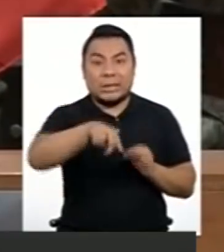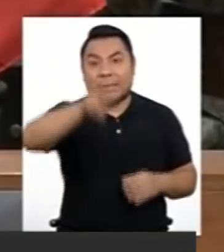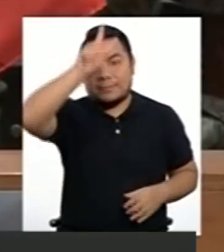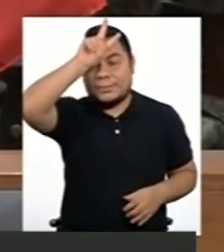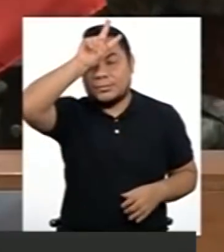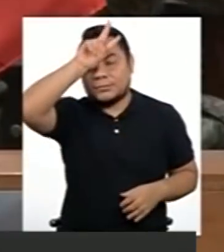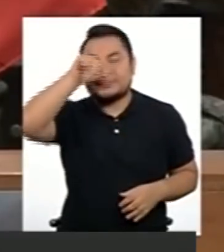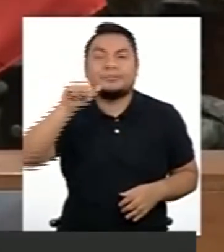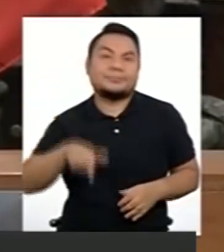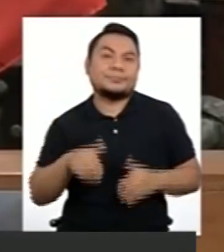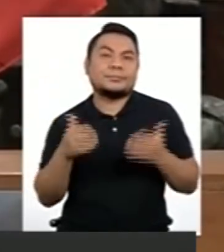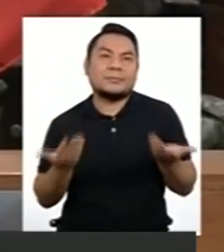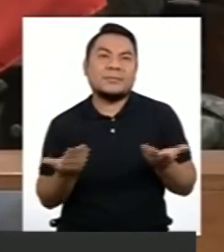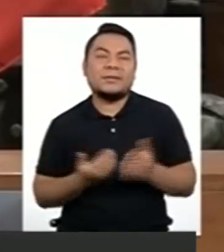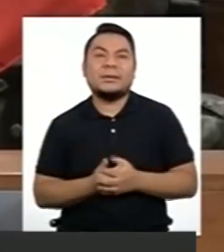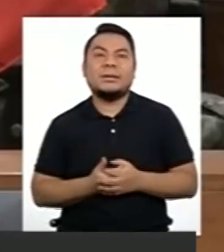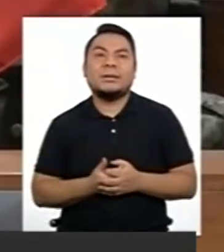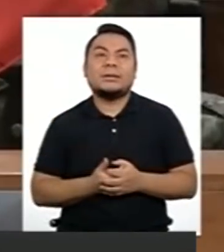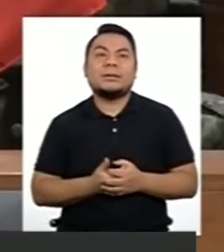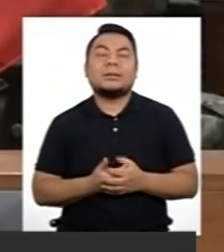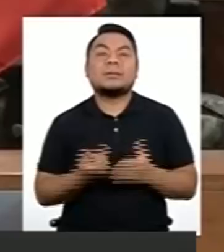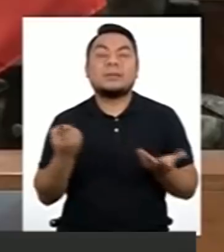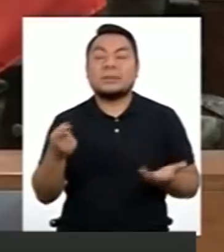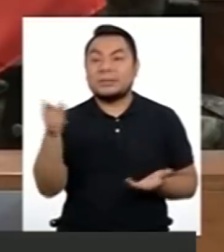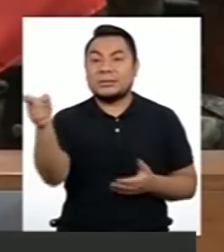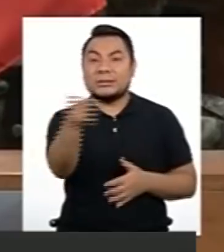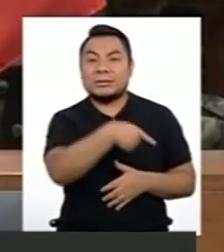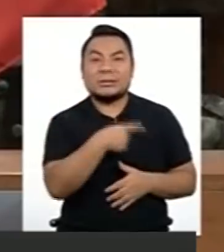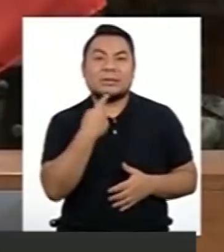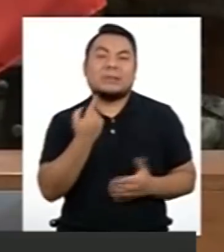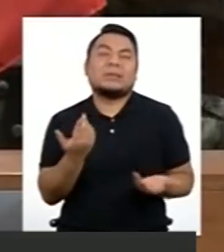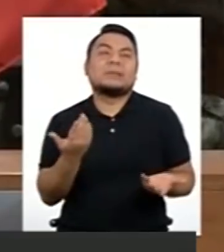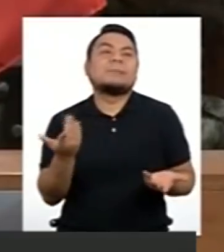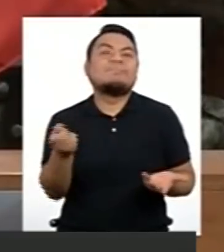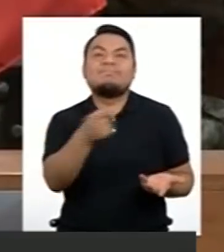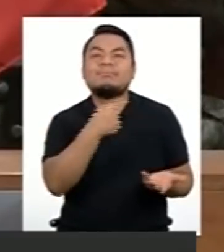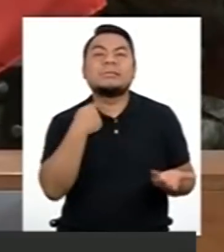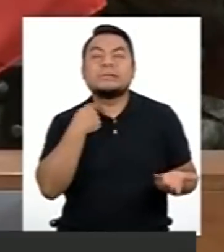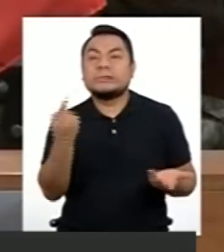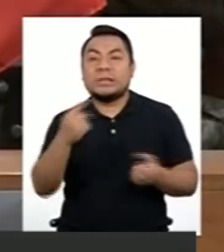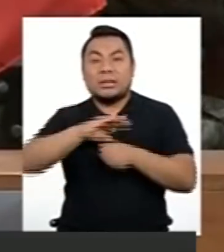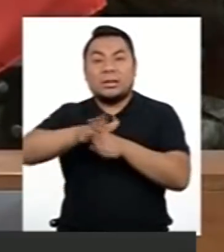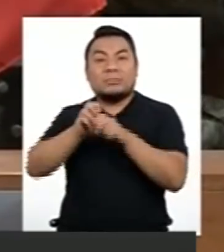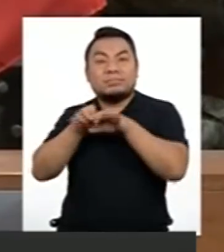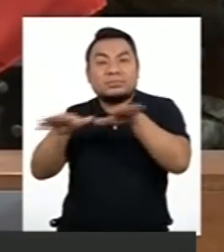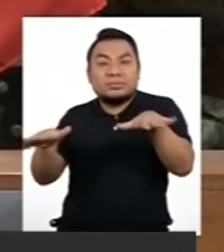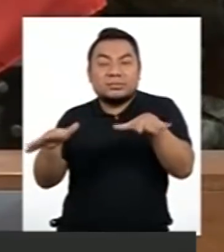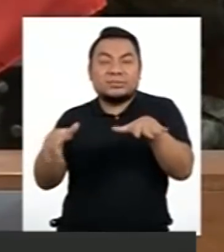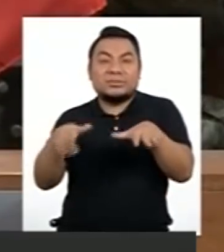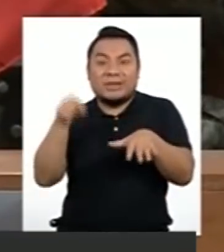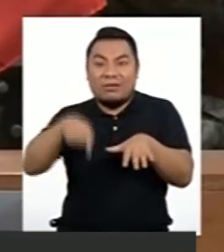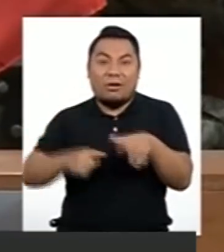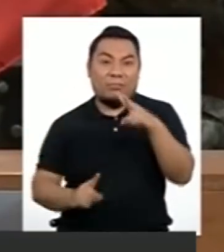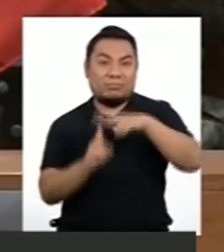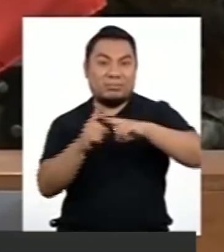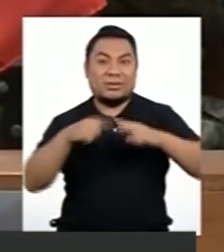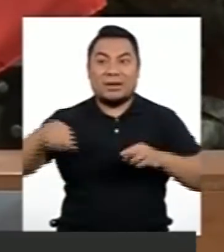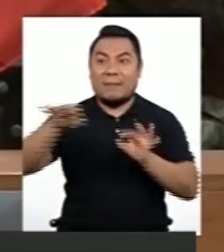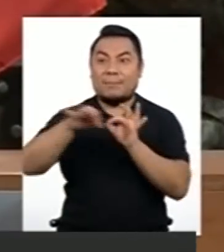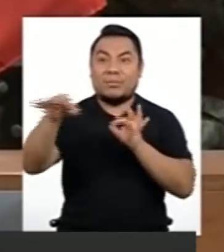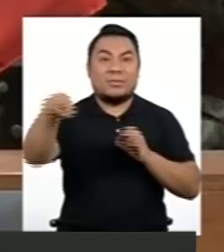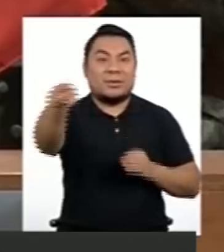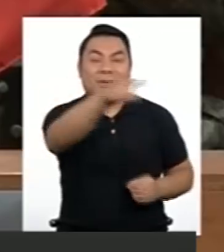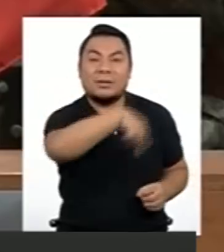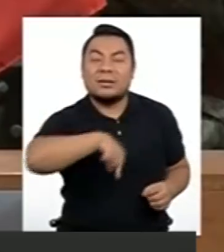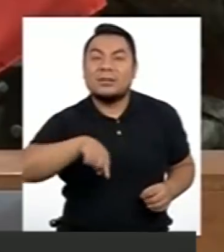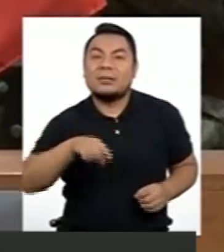Perú que los efectos del coronavirus, del COVID-19,